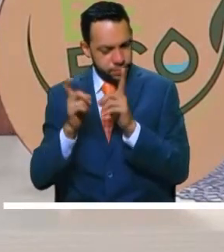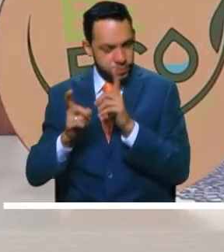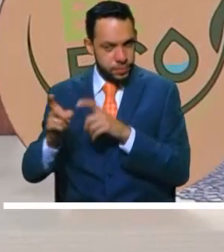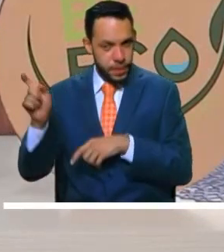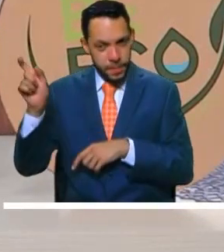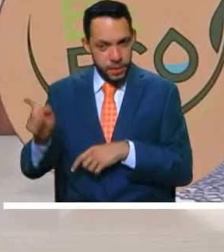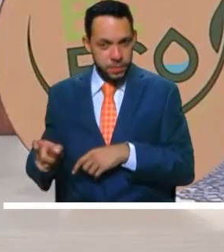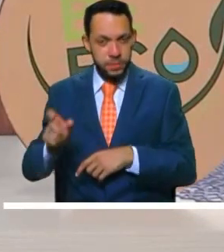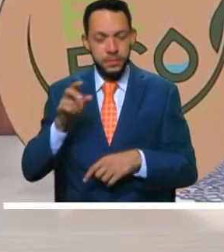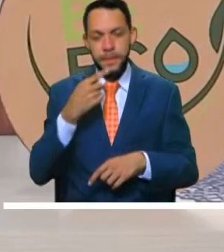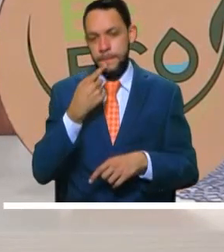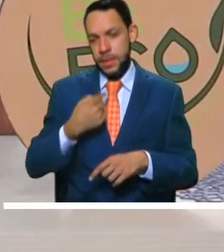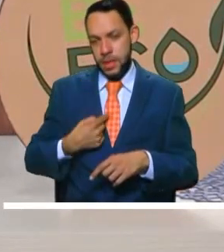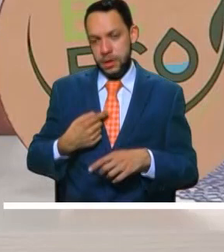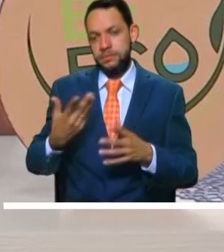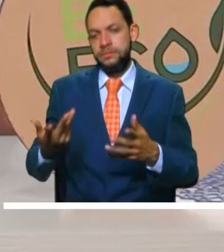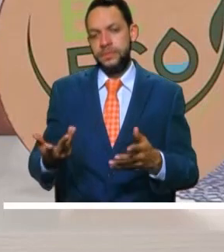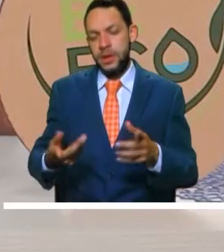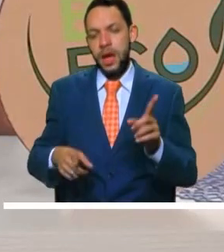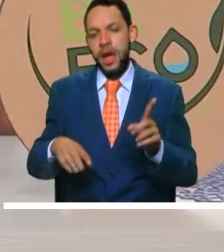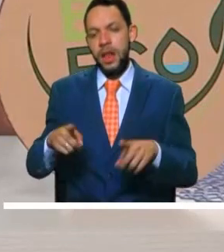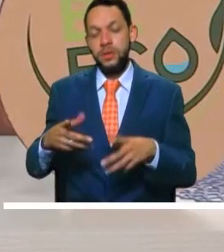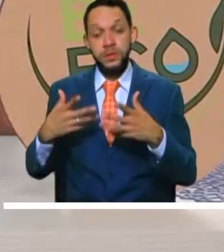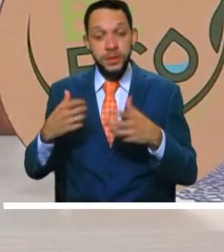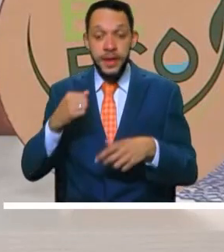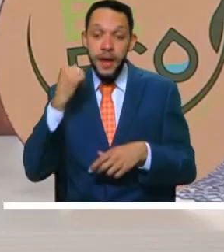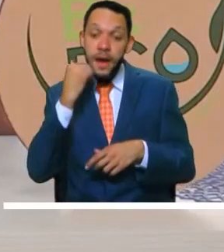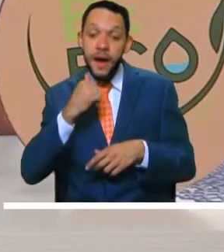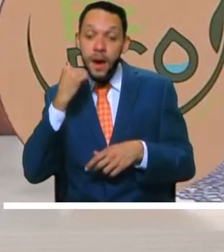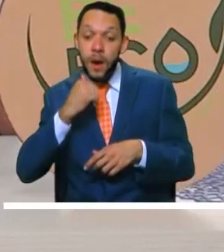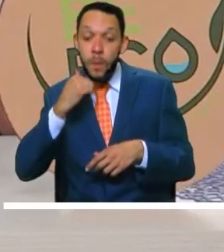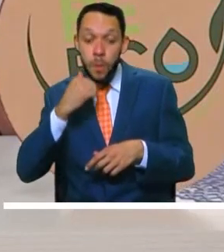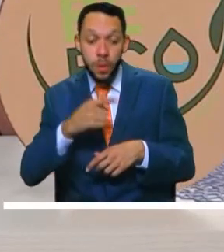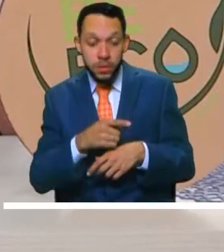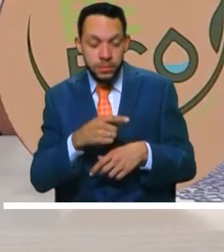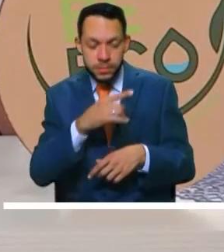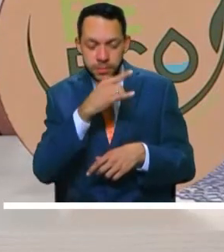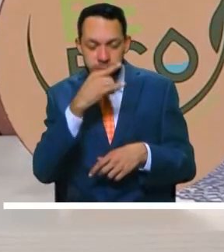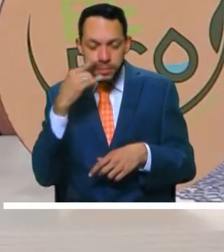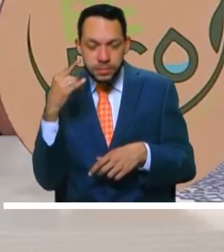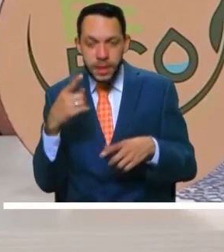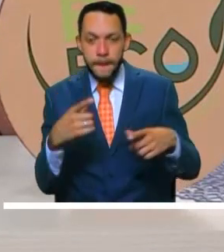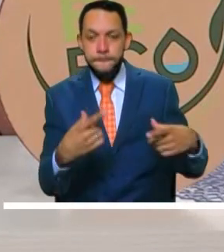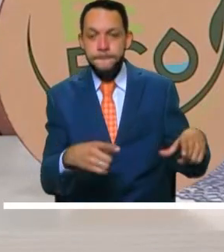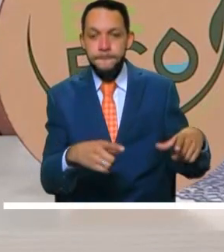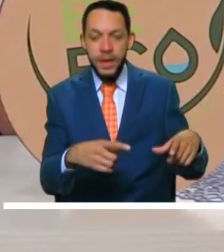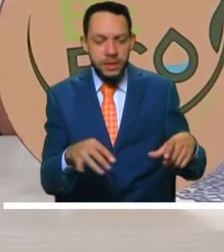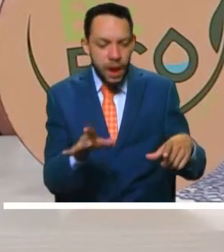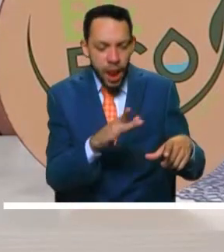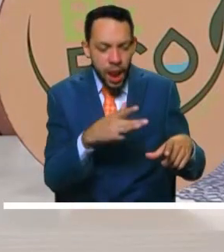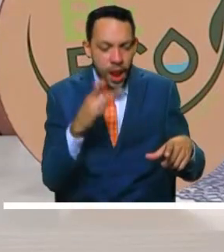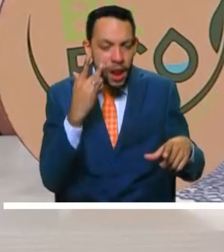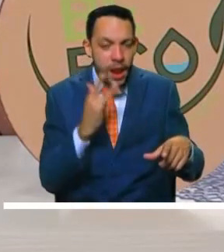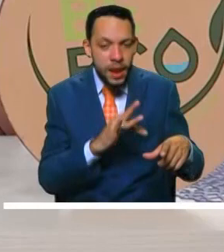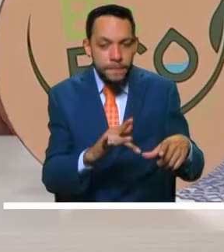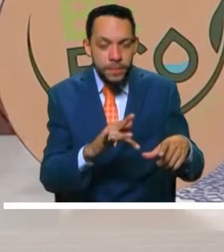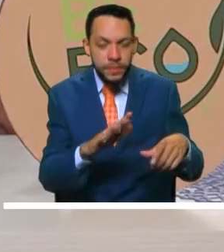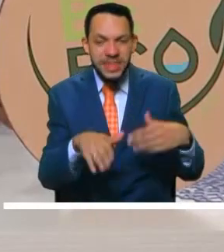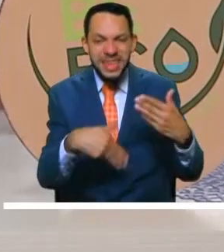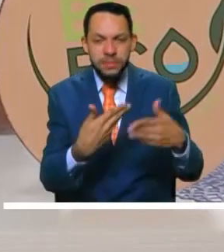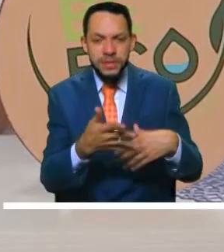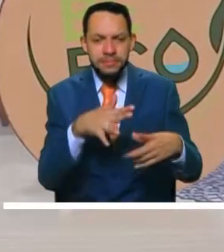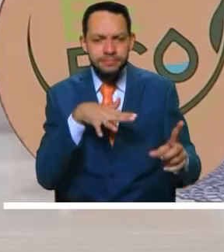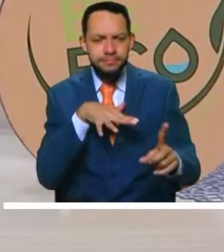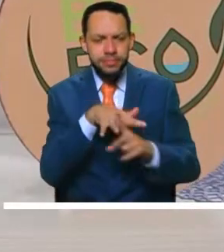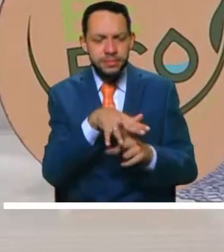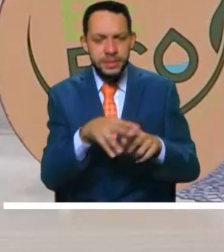es cierto. Hacen productos que nos quieren tener limpio el piso y las vajillas, pero no miden las secuelas que pueden